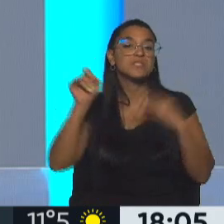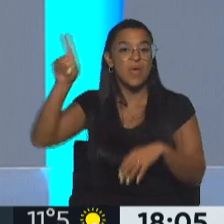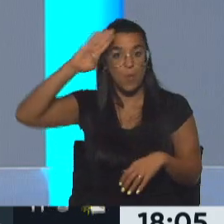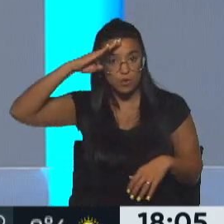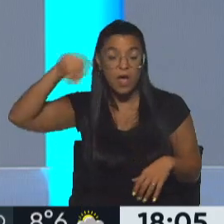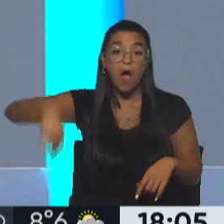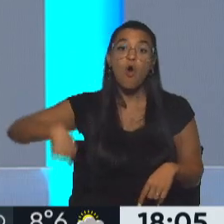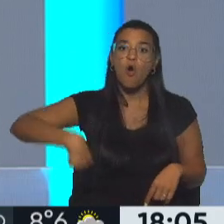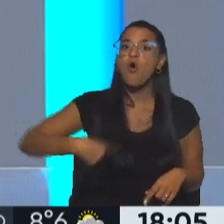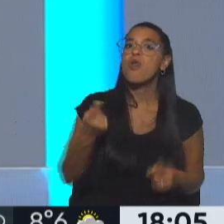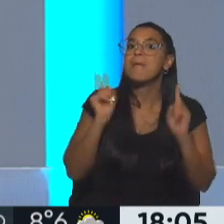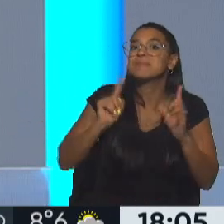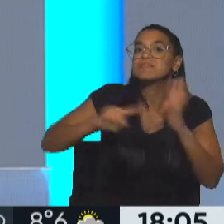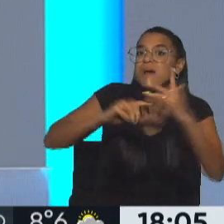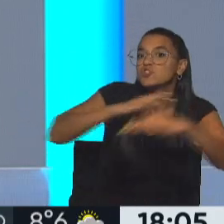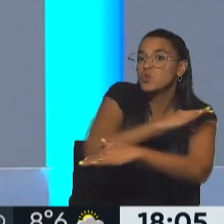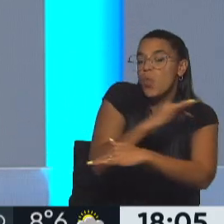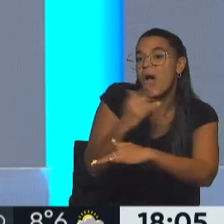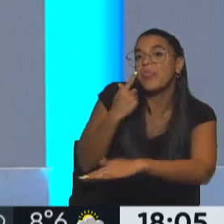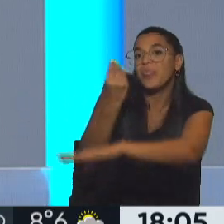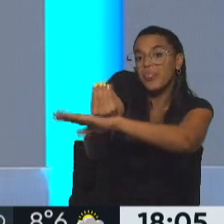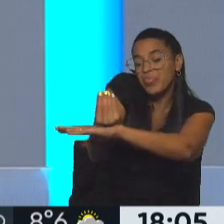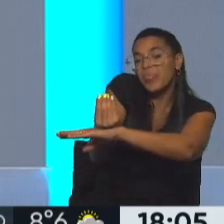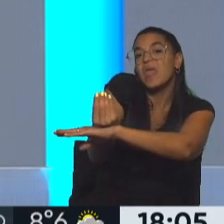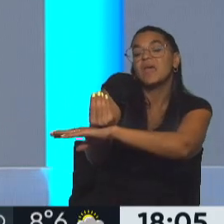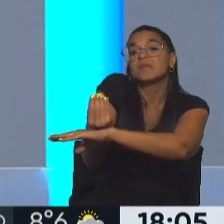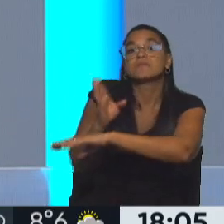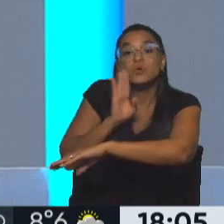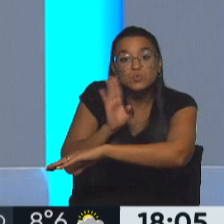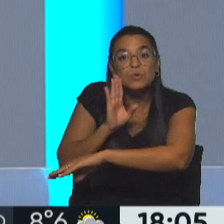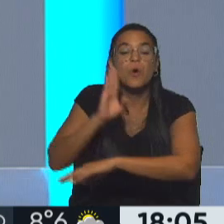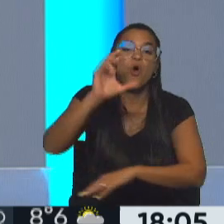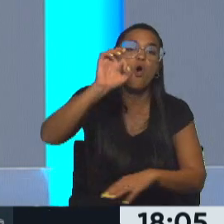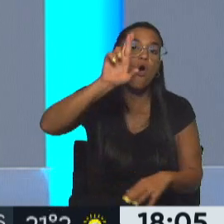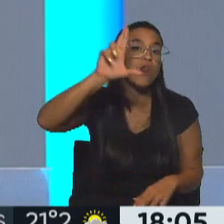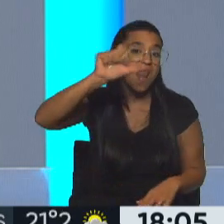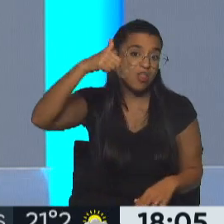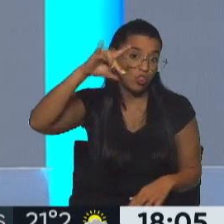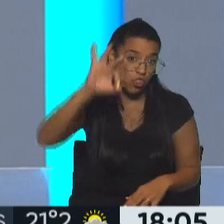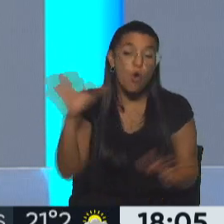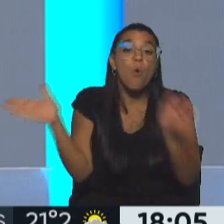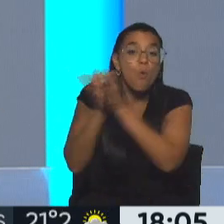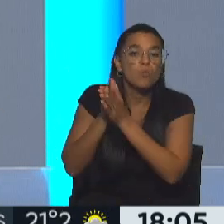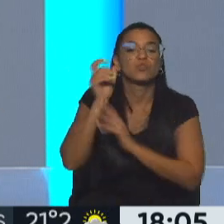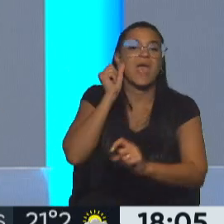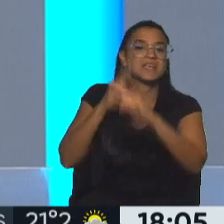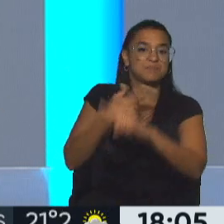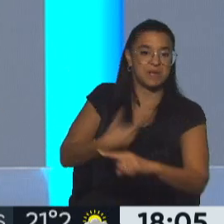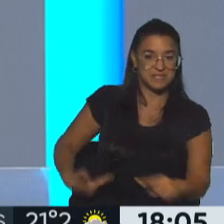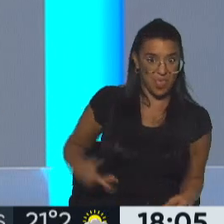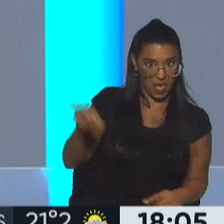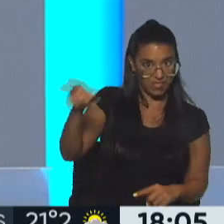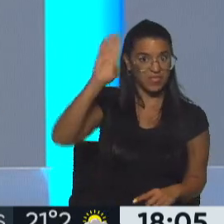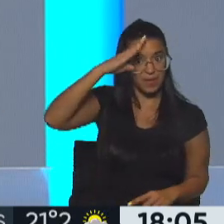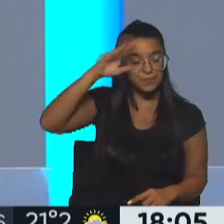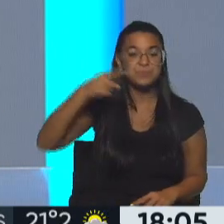en la misma ciudad donde está el expresidente brasileño también en Orlando Así es el gobernador fue